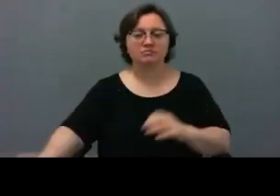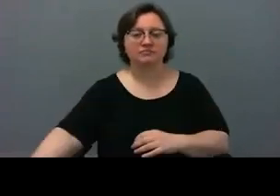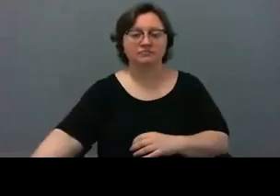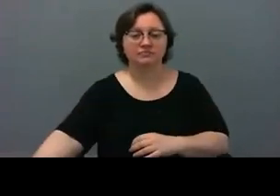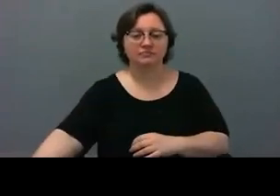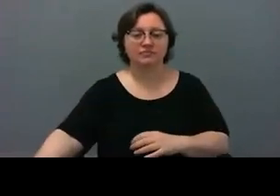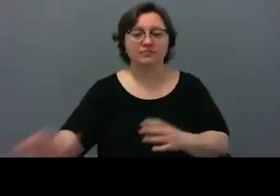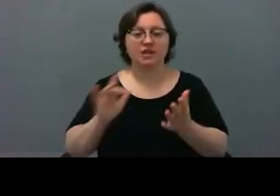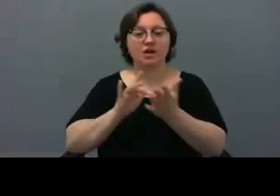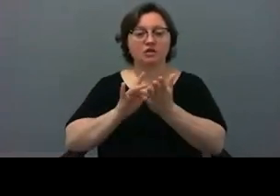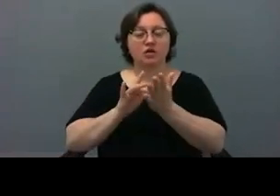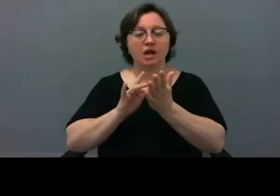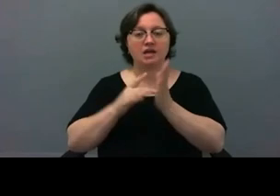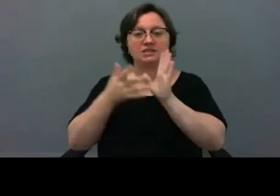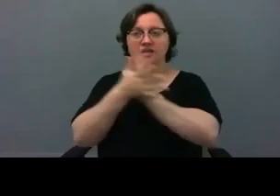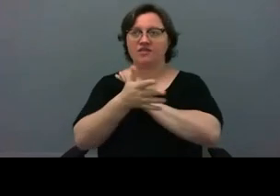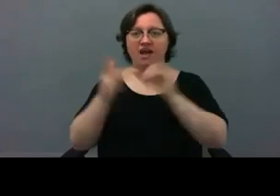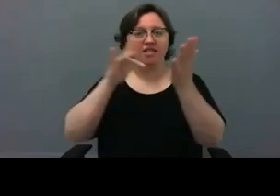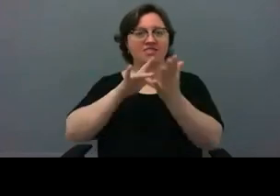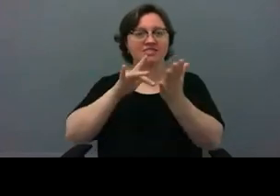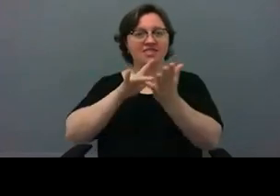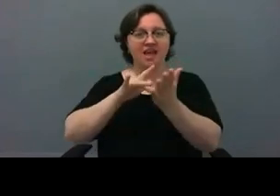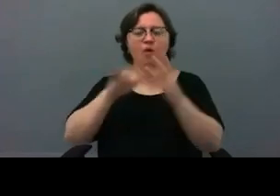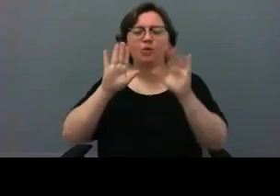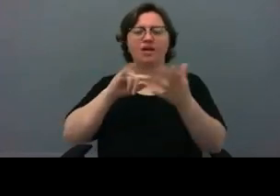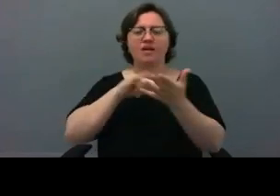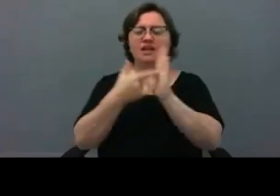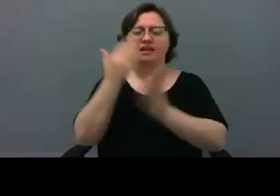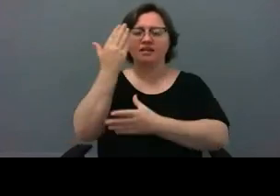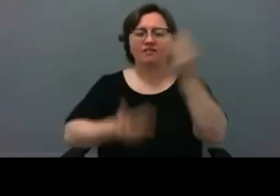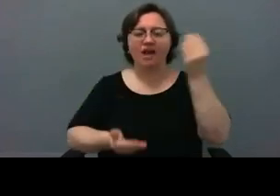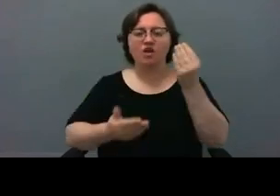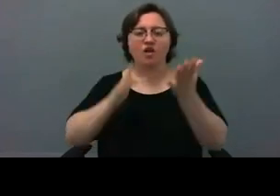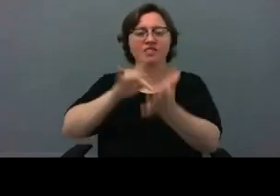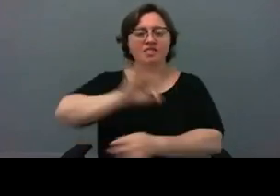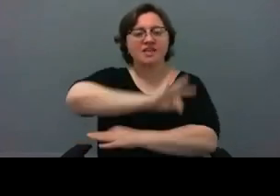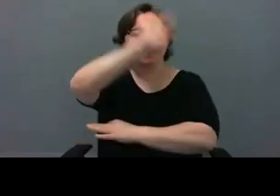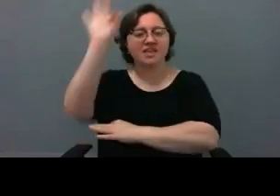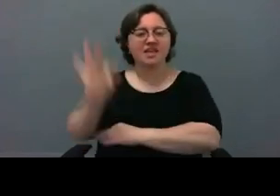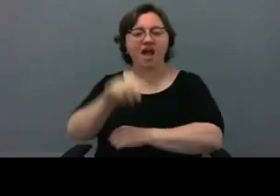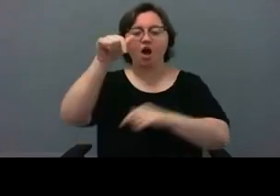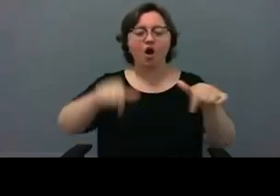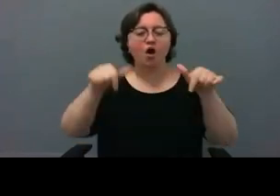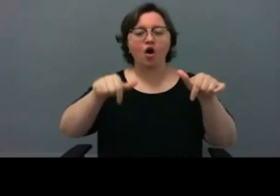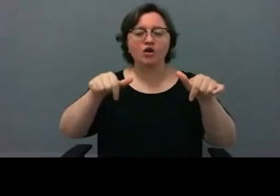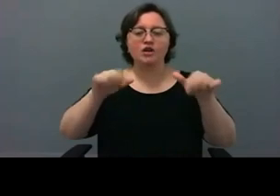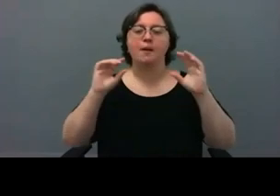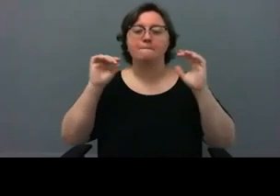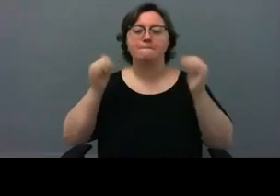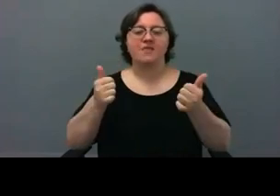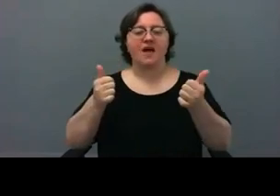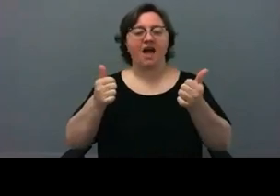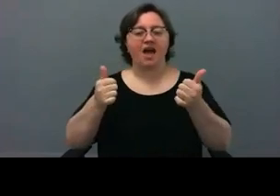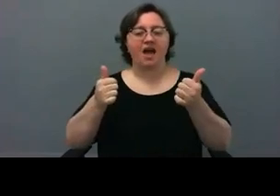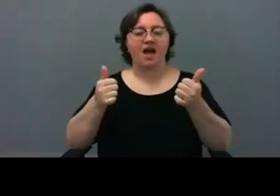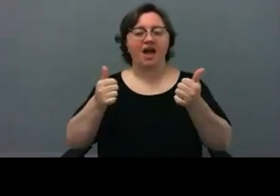desde luego eso no puede empañar un día como hoy. Un día que da comienzo a probablemente